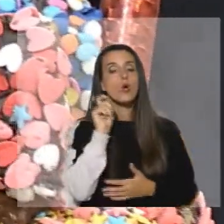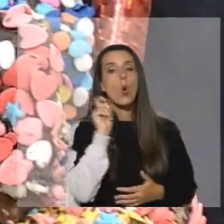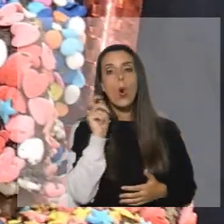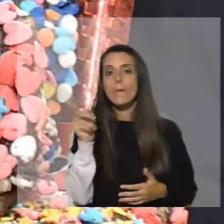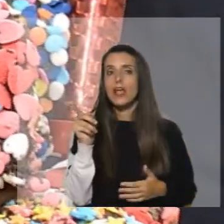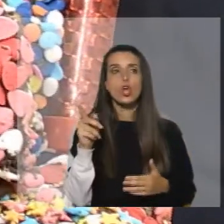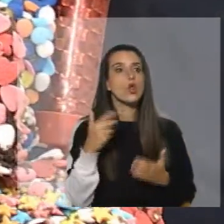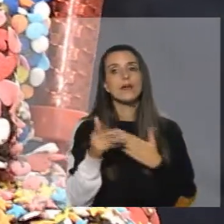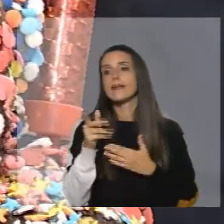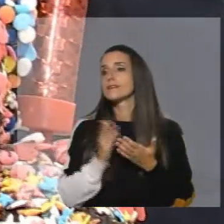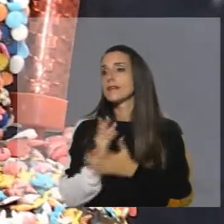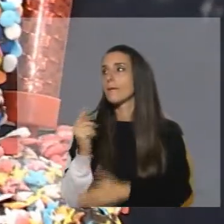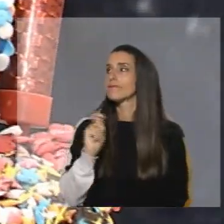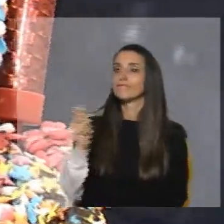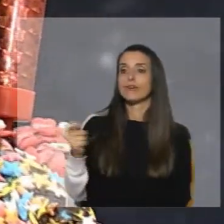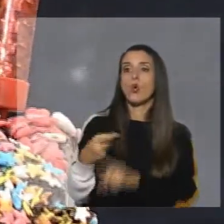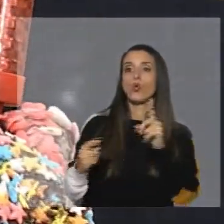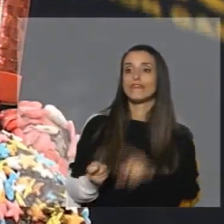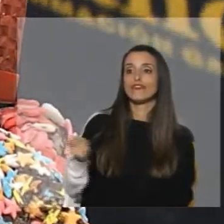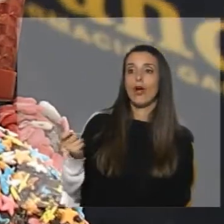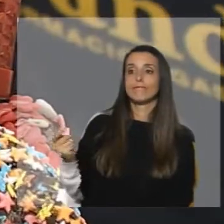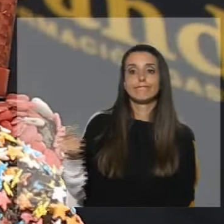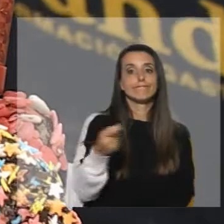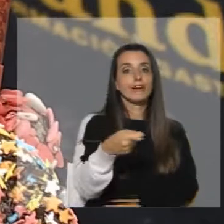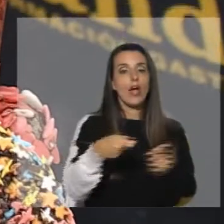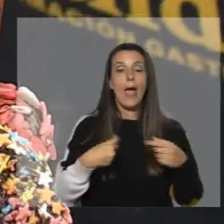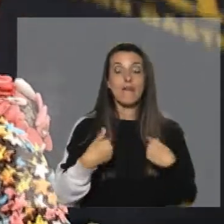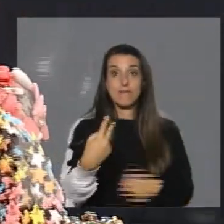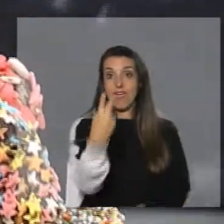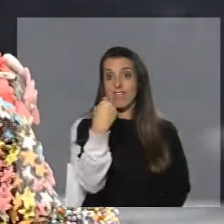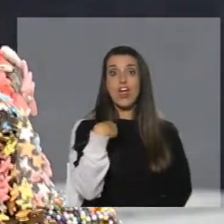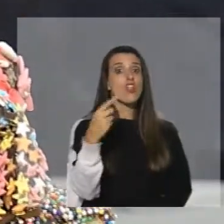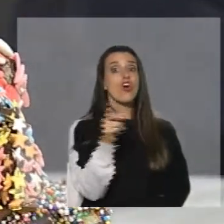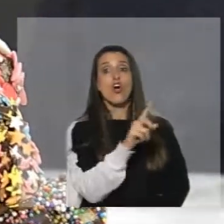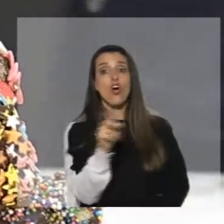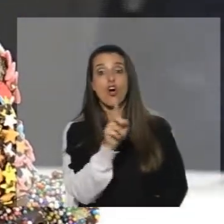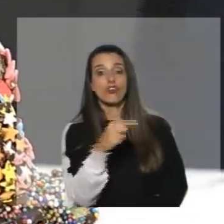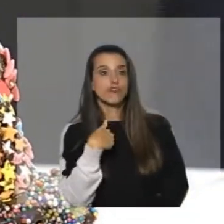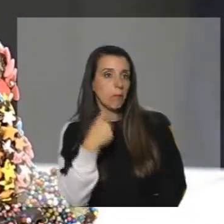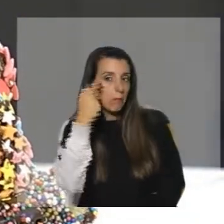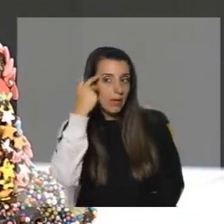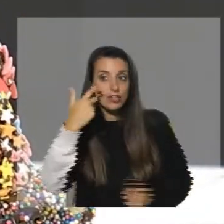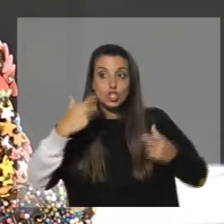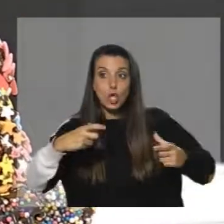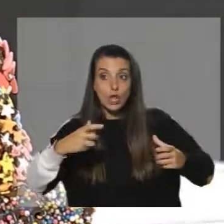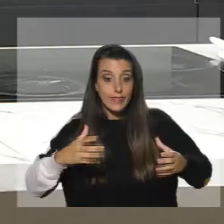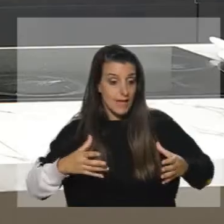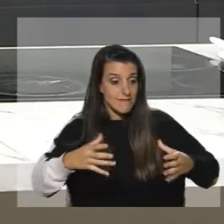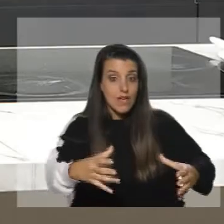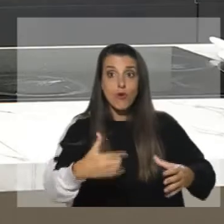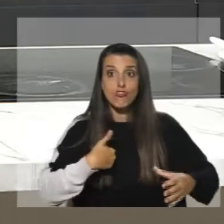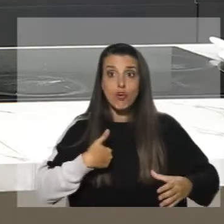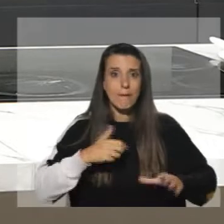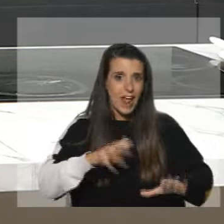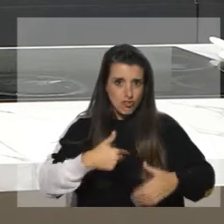de quien sea, es la que corta la torta. Ay, porque es un arte. Porque es todo un show. A mí me miran sí. y me dicen, no, Marina, además siempre asocian que llevas la torta y tenés que cortarla. Le digo, no, todavía que